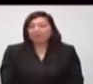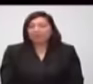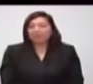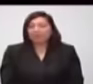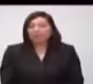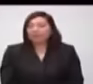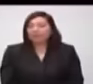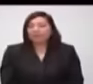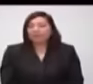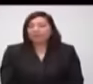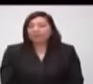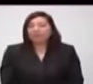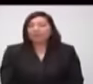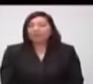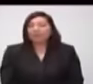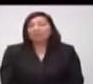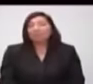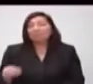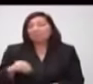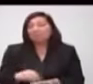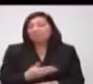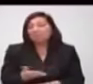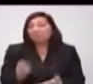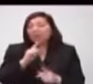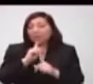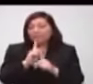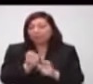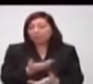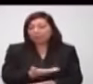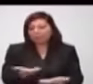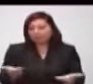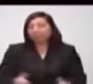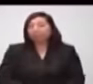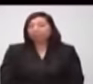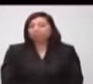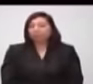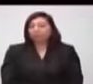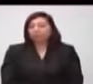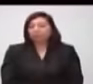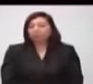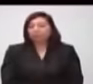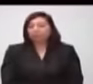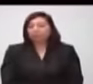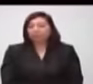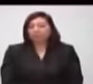No, ya no tengo nada más que agregar y nos sometemos a la segunda etapa. Gracias.